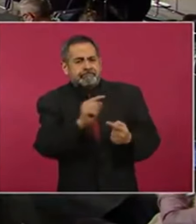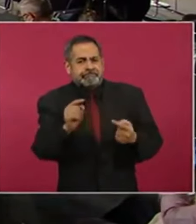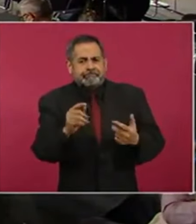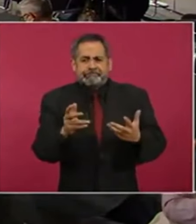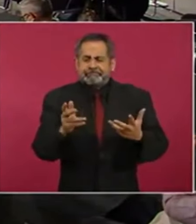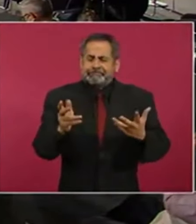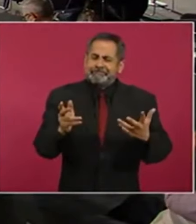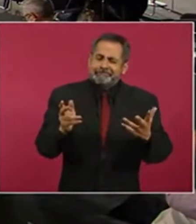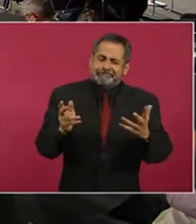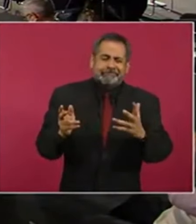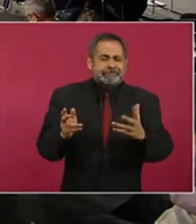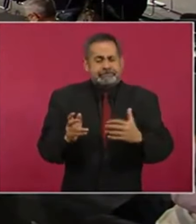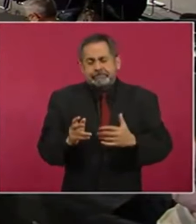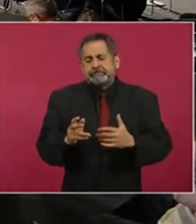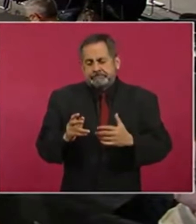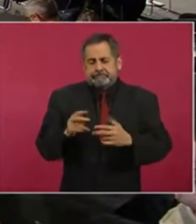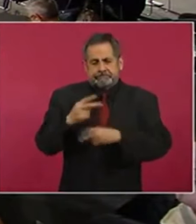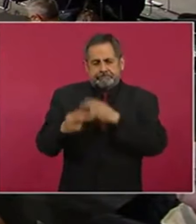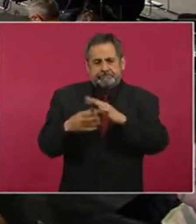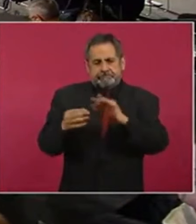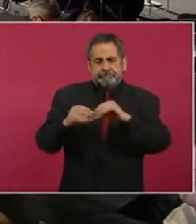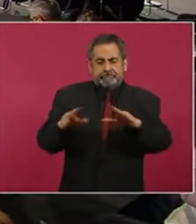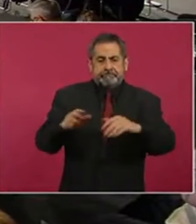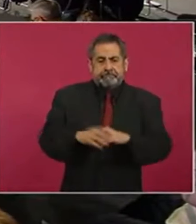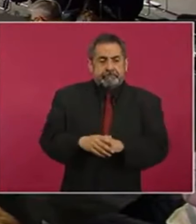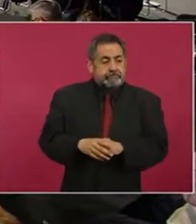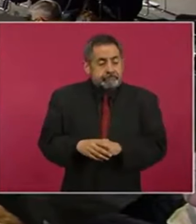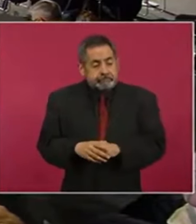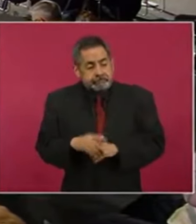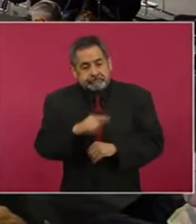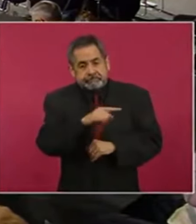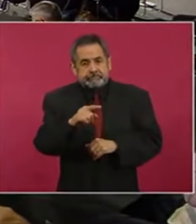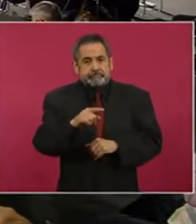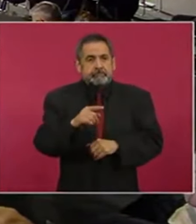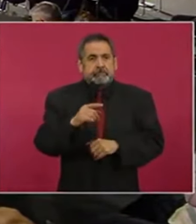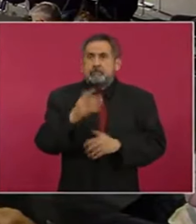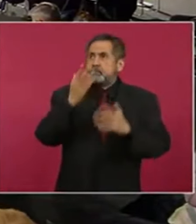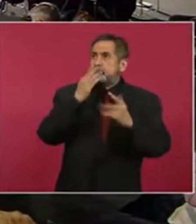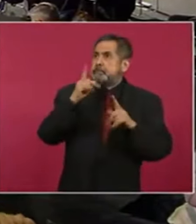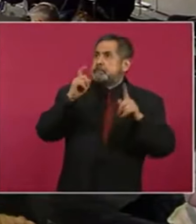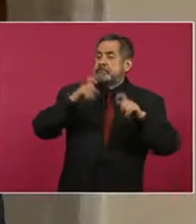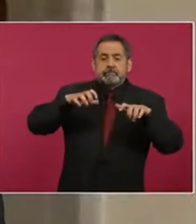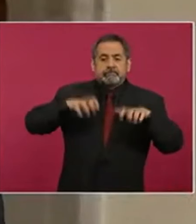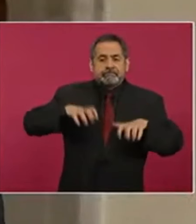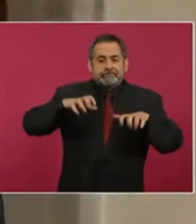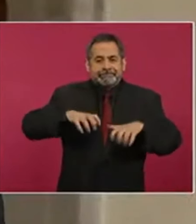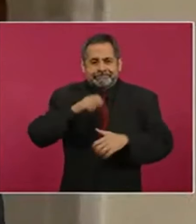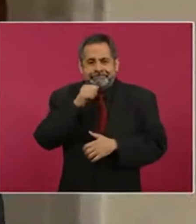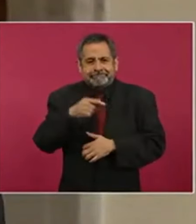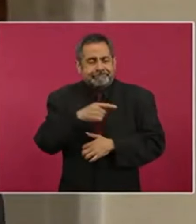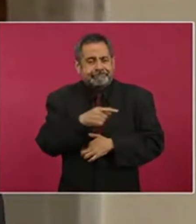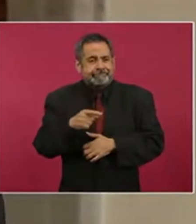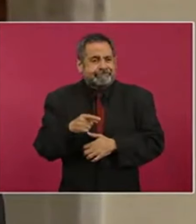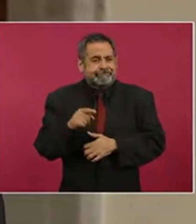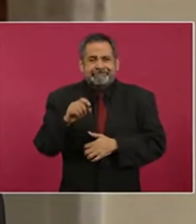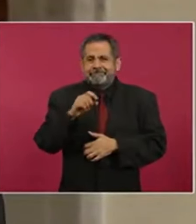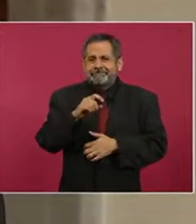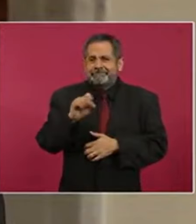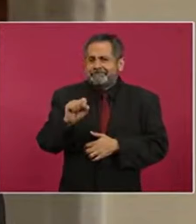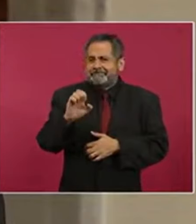qué ya está dejando de llover ice seca